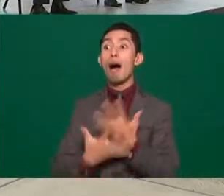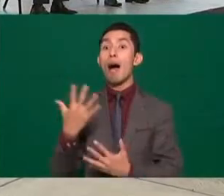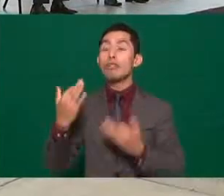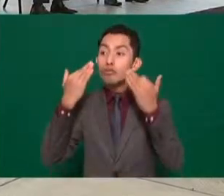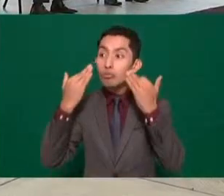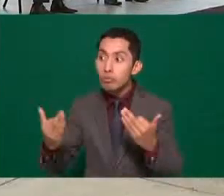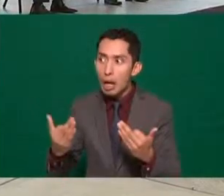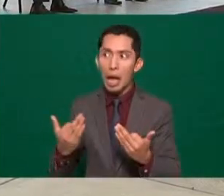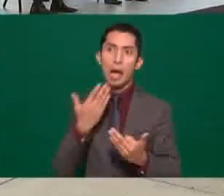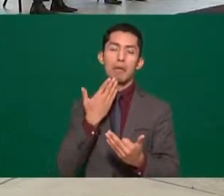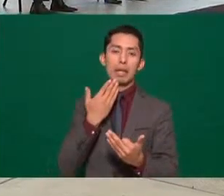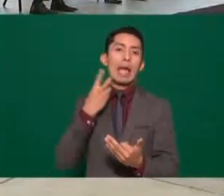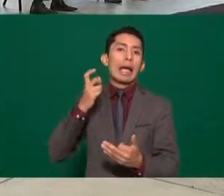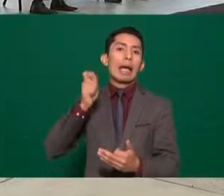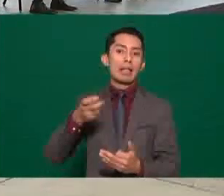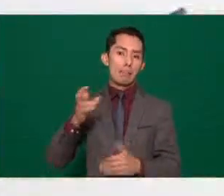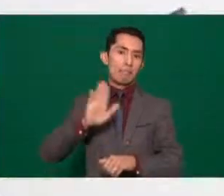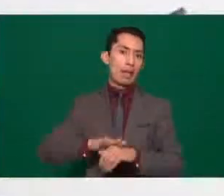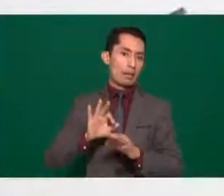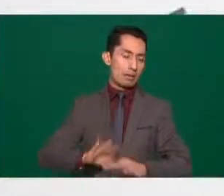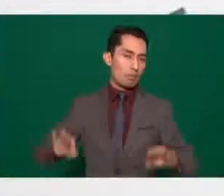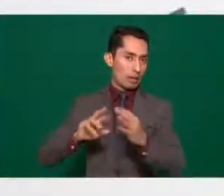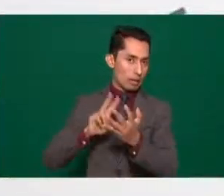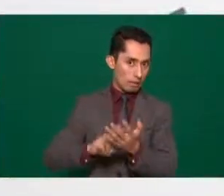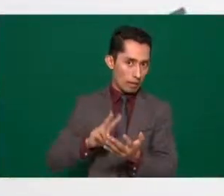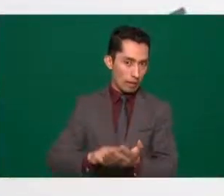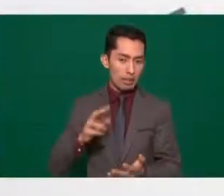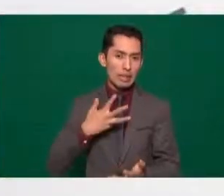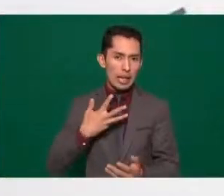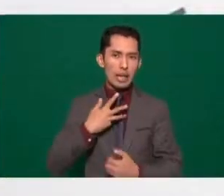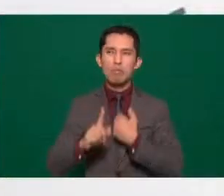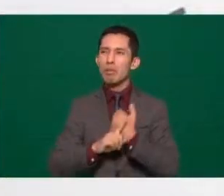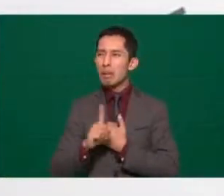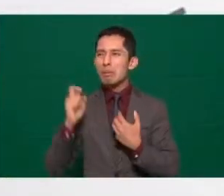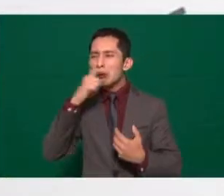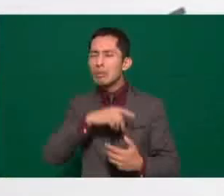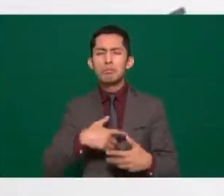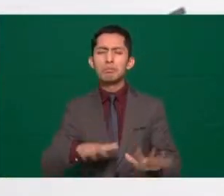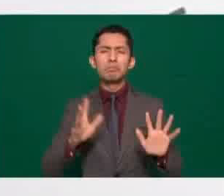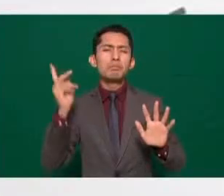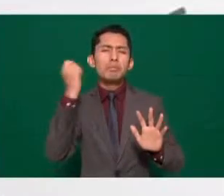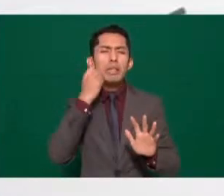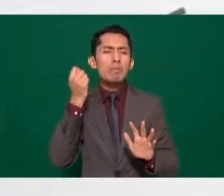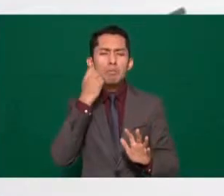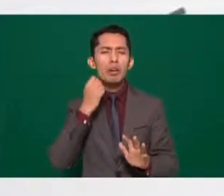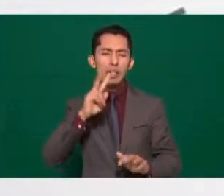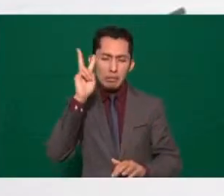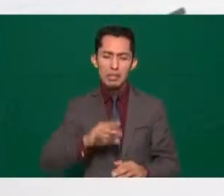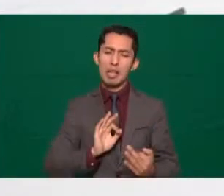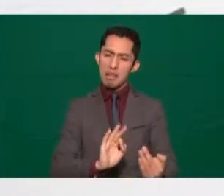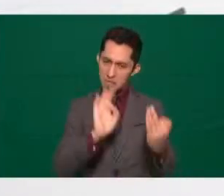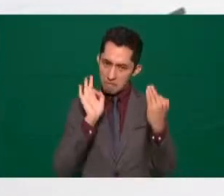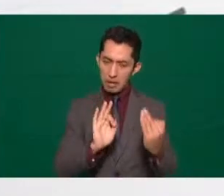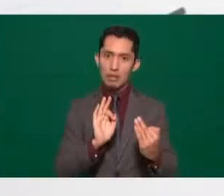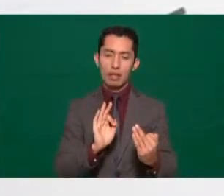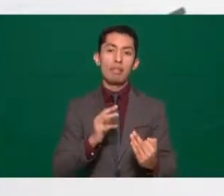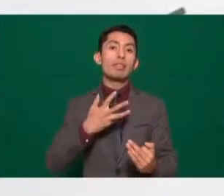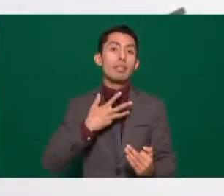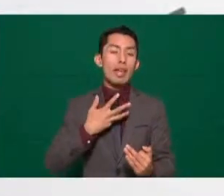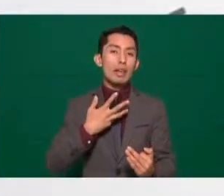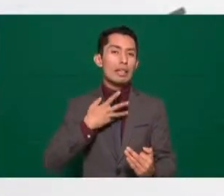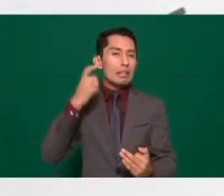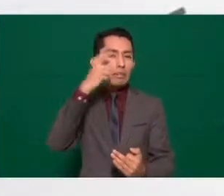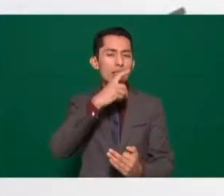entreguemos juntos. Reconozcamos los problemas, por más duros que estos sean, aceptemos que hay que pagar costos antes de recibir